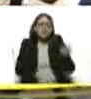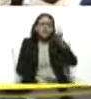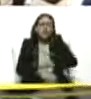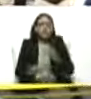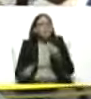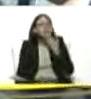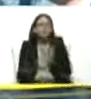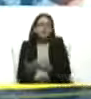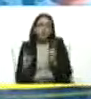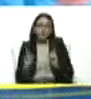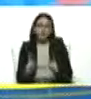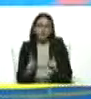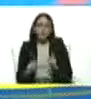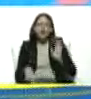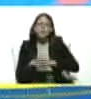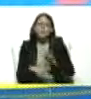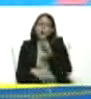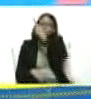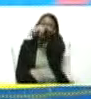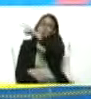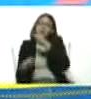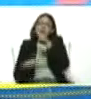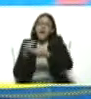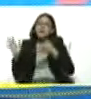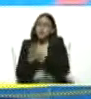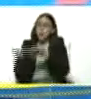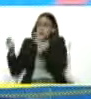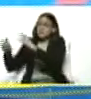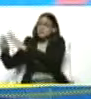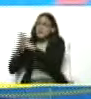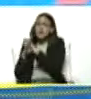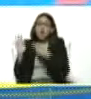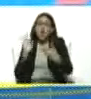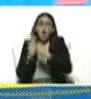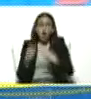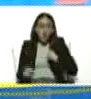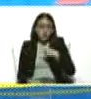Porque las sanciones no fueron contra Maduro.